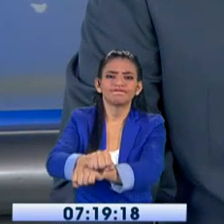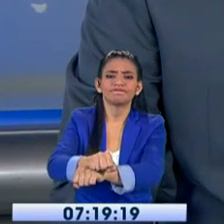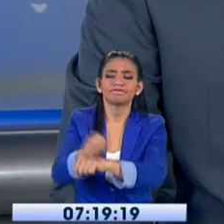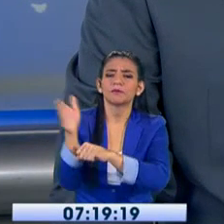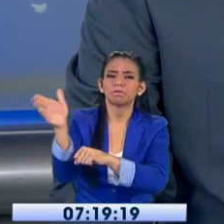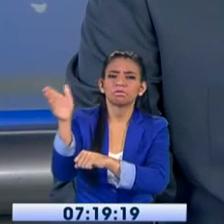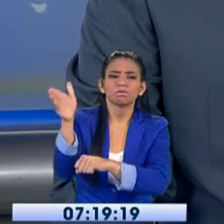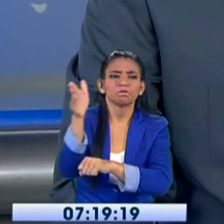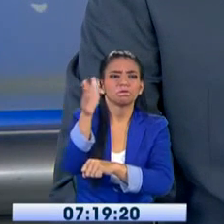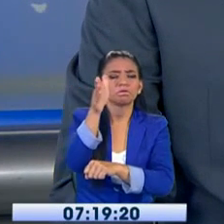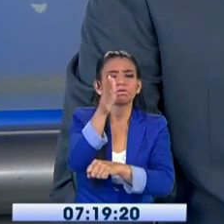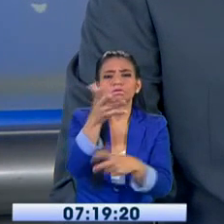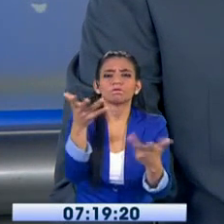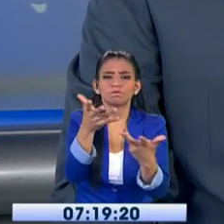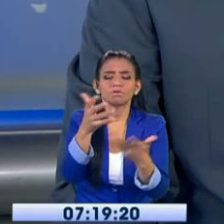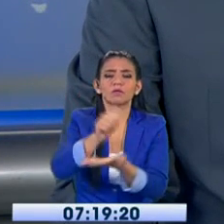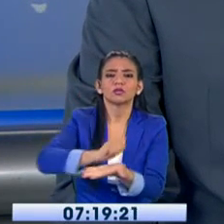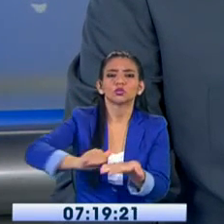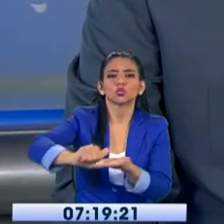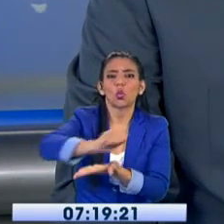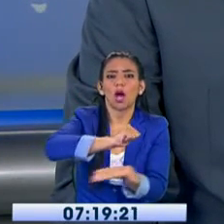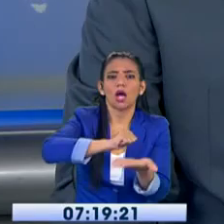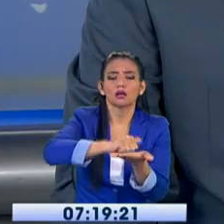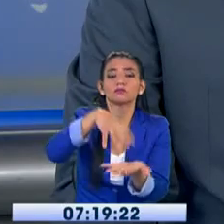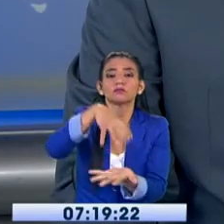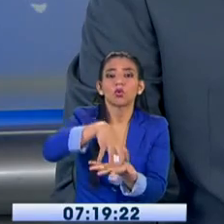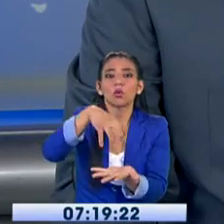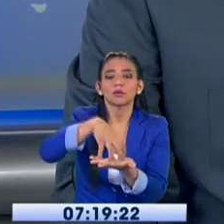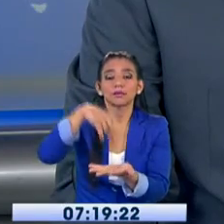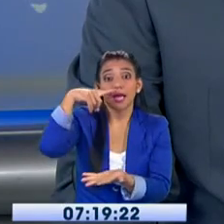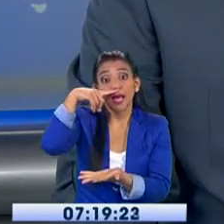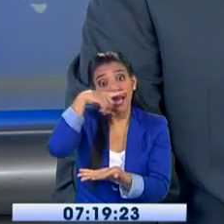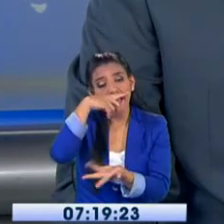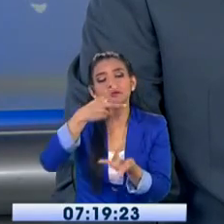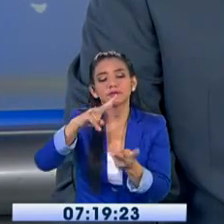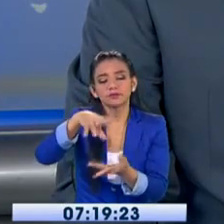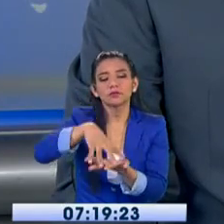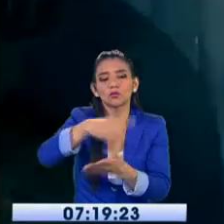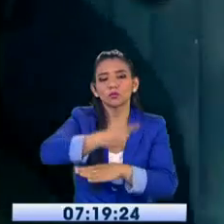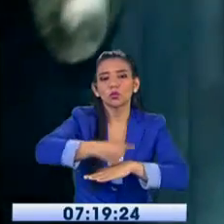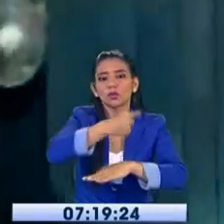forma simultánea en territorio Azuayo y las provincias de Cañar y de Guayas.